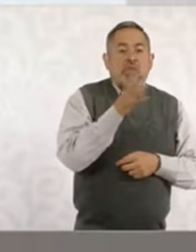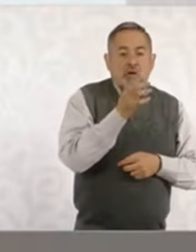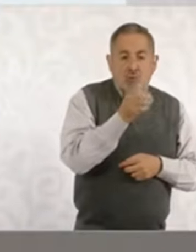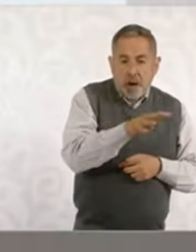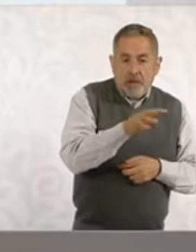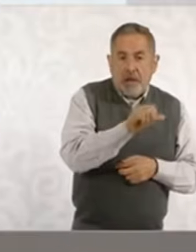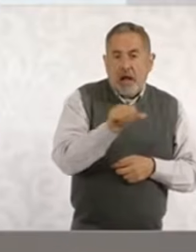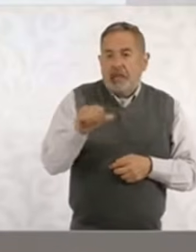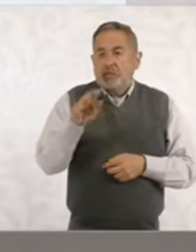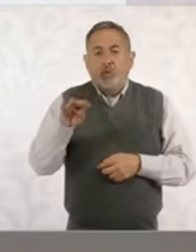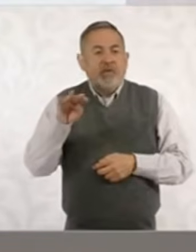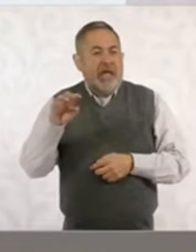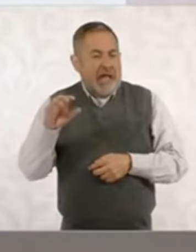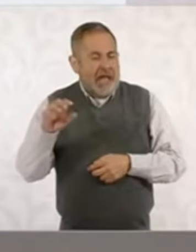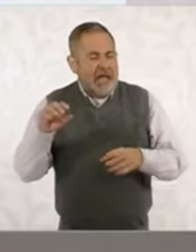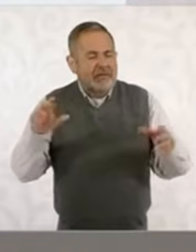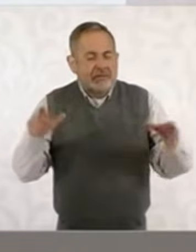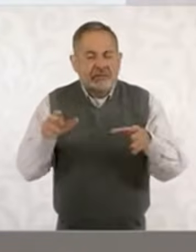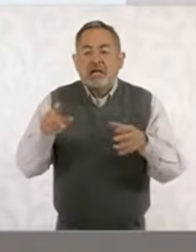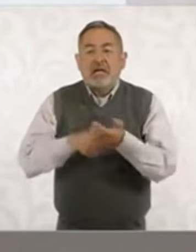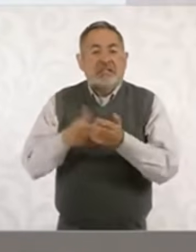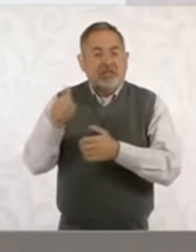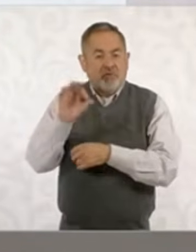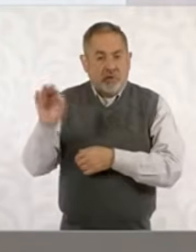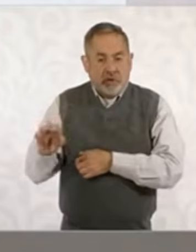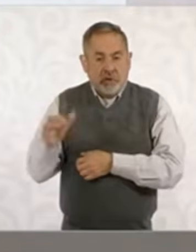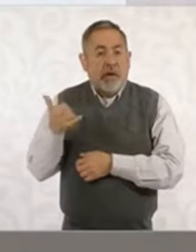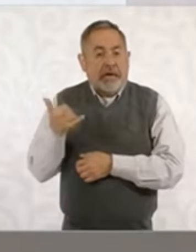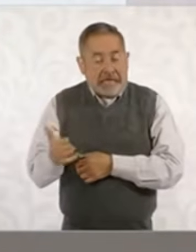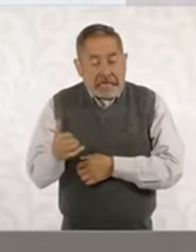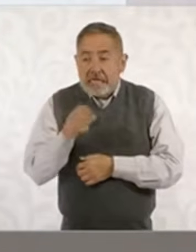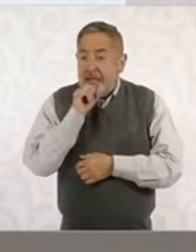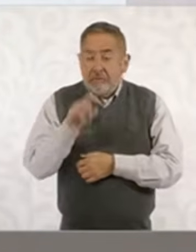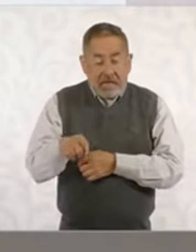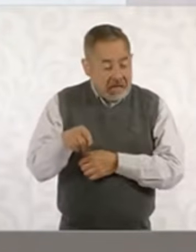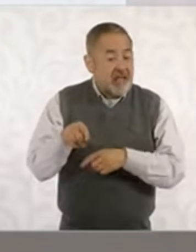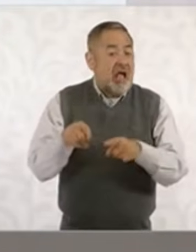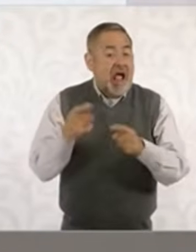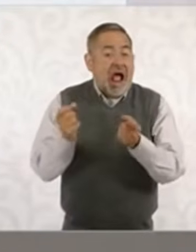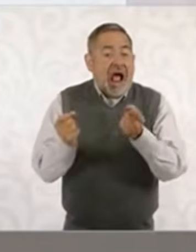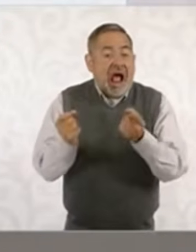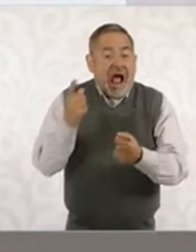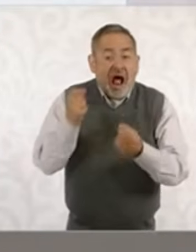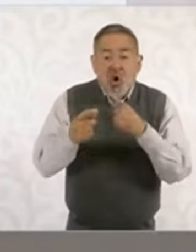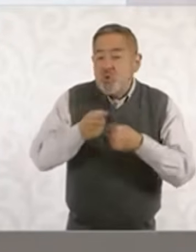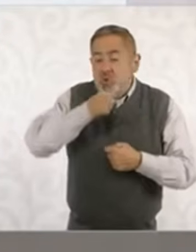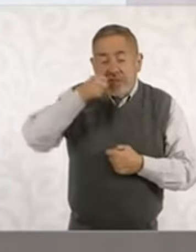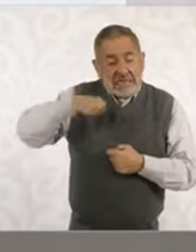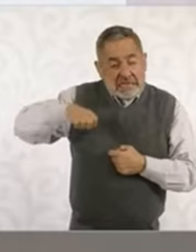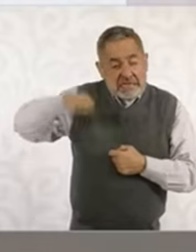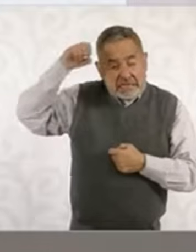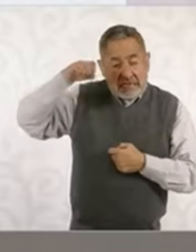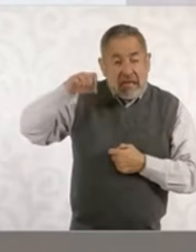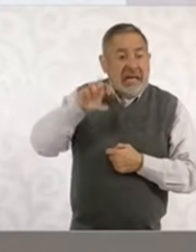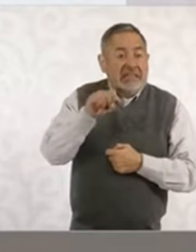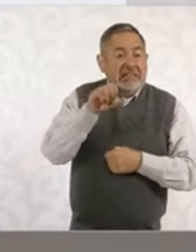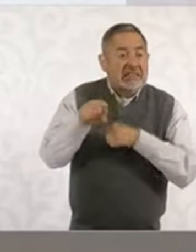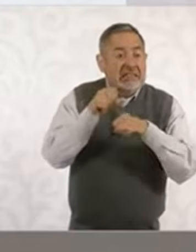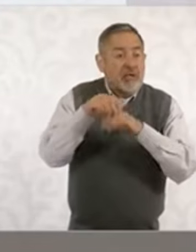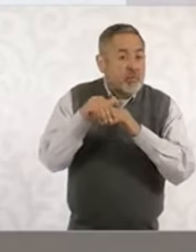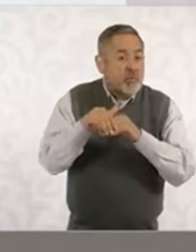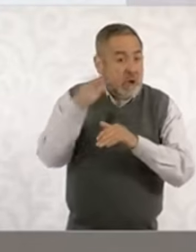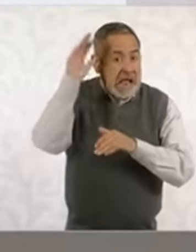50 a 59, el 6%. Y inclusive adultos arriba de los 60